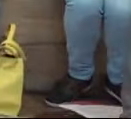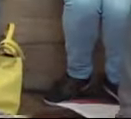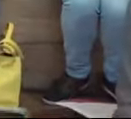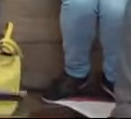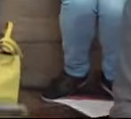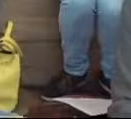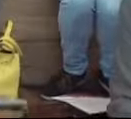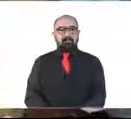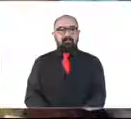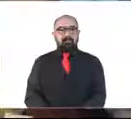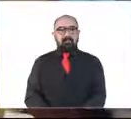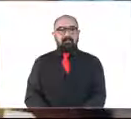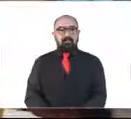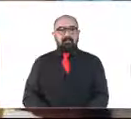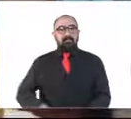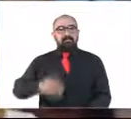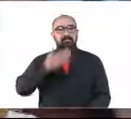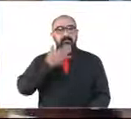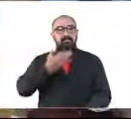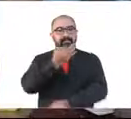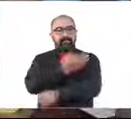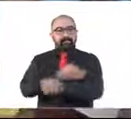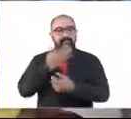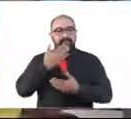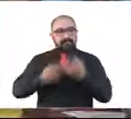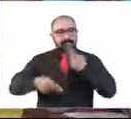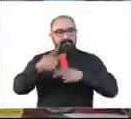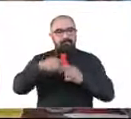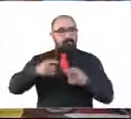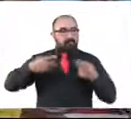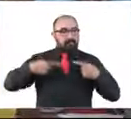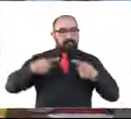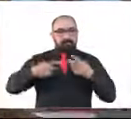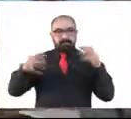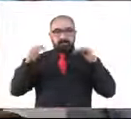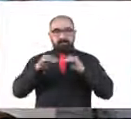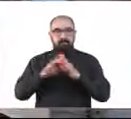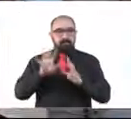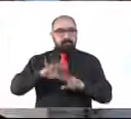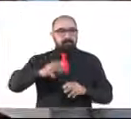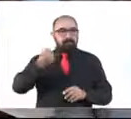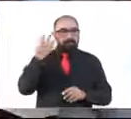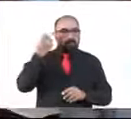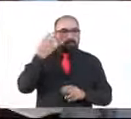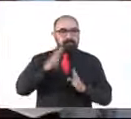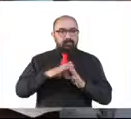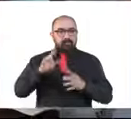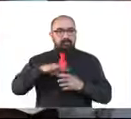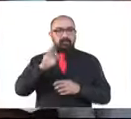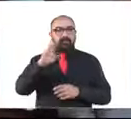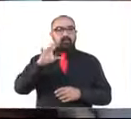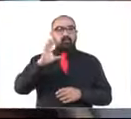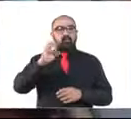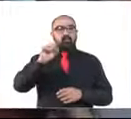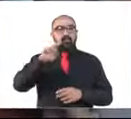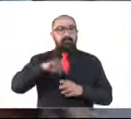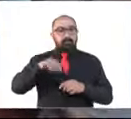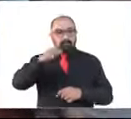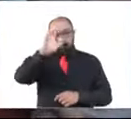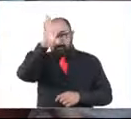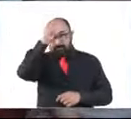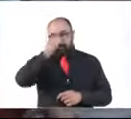Buenas tardes, bienvenidas y bienvenidos. Gracias a las personas que nos acompañan aquí en vivo en La Faro Cosmos. Recuerden que es viernes